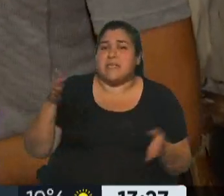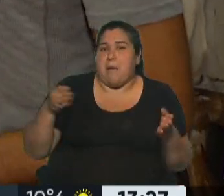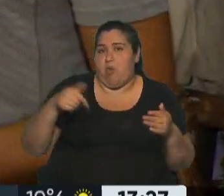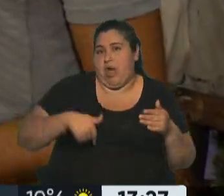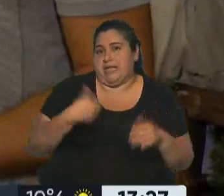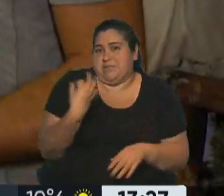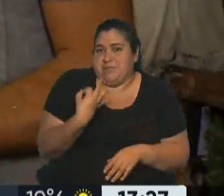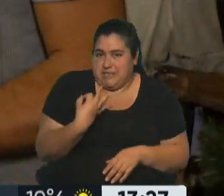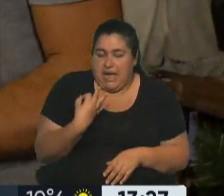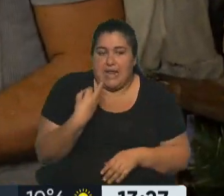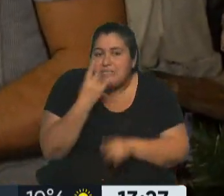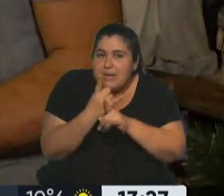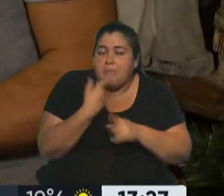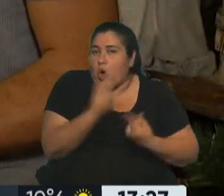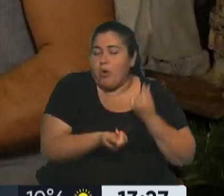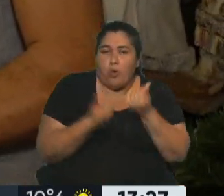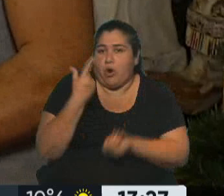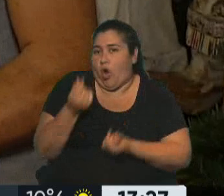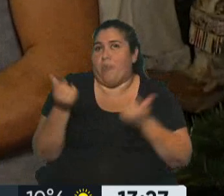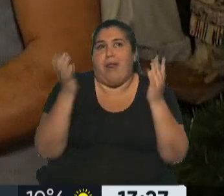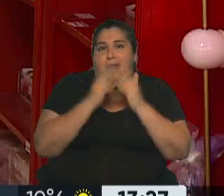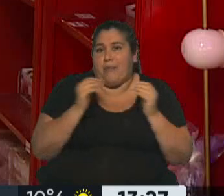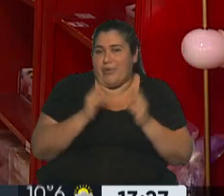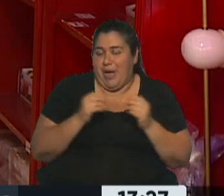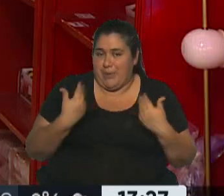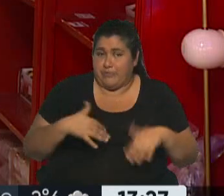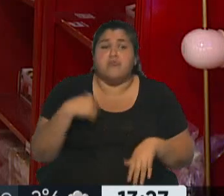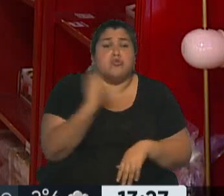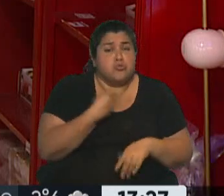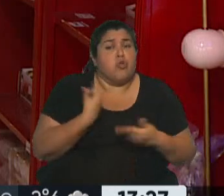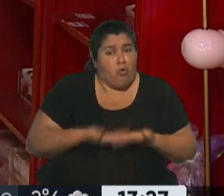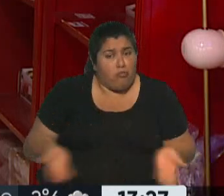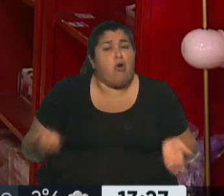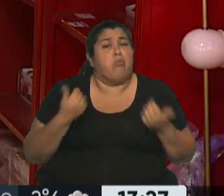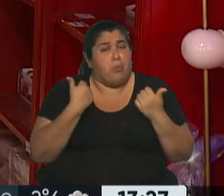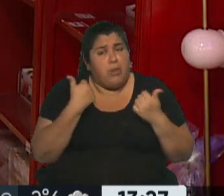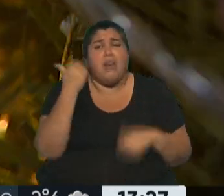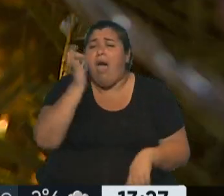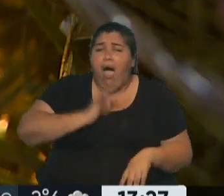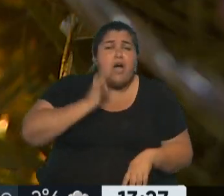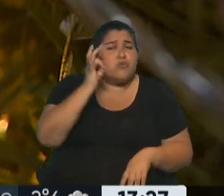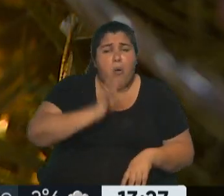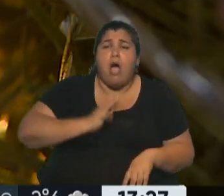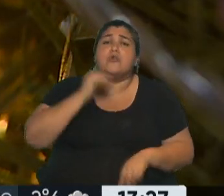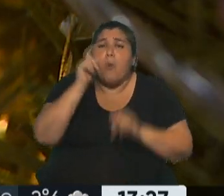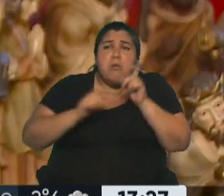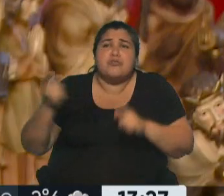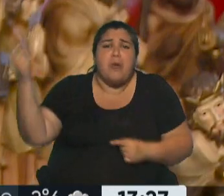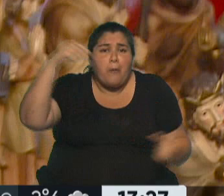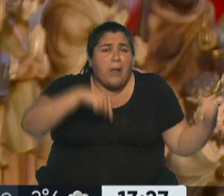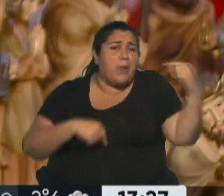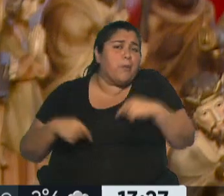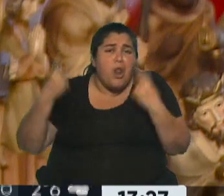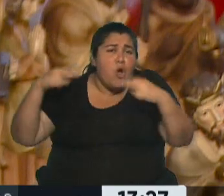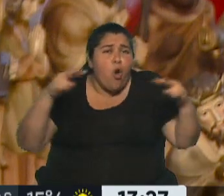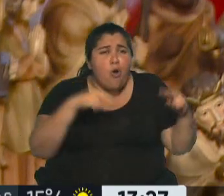Porque es donde explotan el local a full, es la Navidad. Sí, la verdad que bien, conformes, como todos los años, y la gente que viene a pasear hace sus compras. La verdad